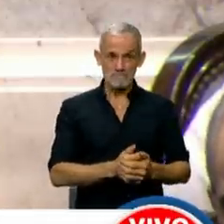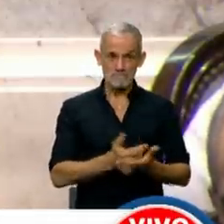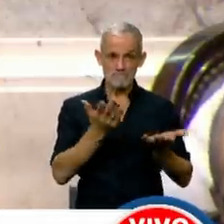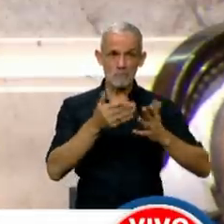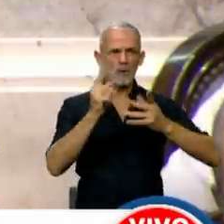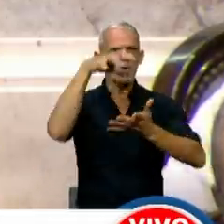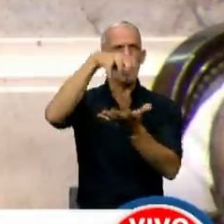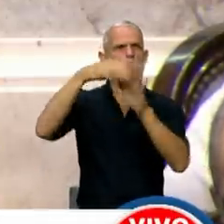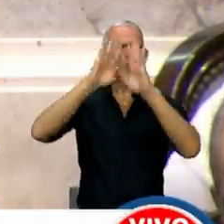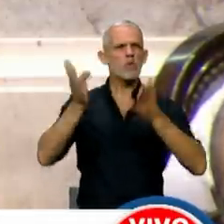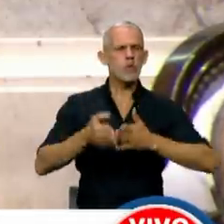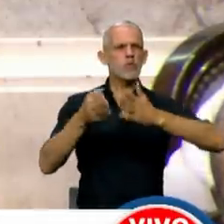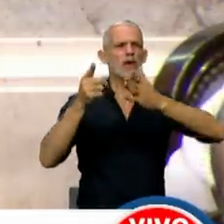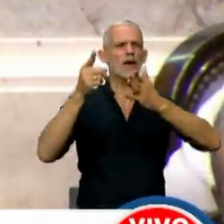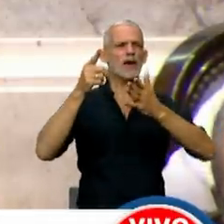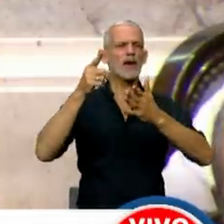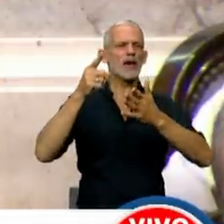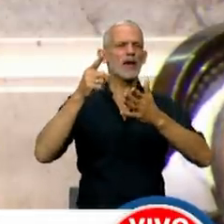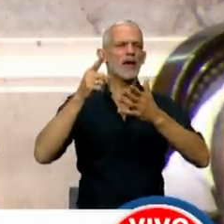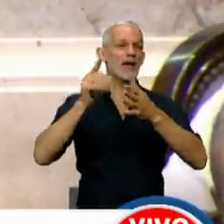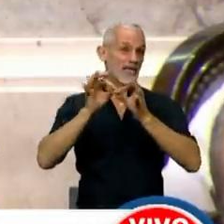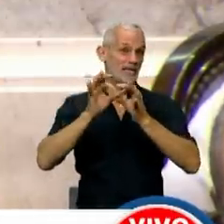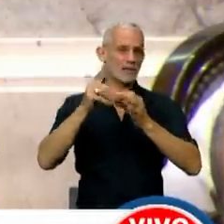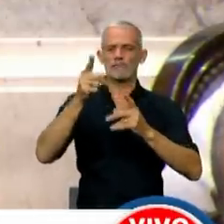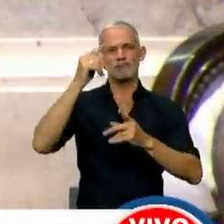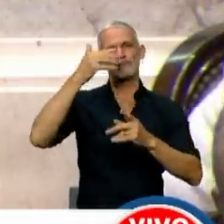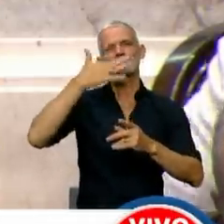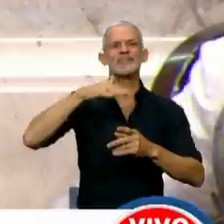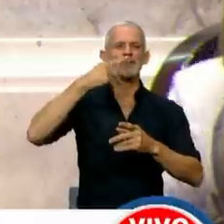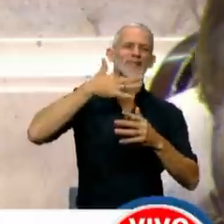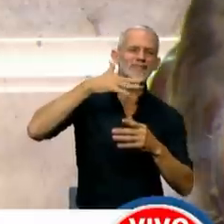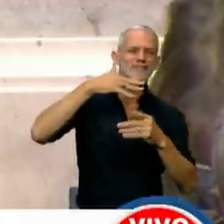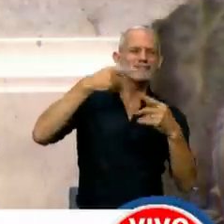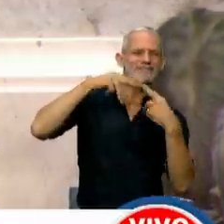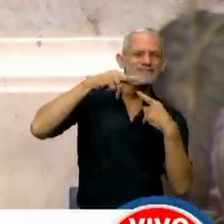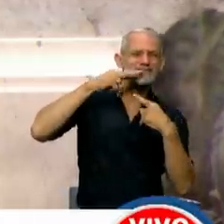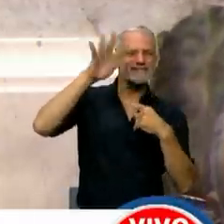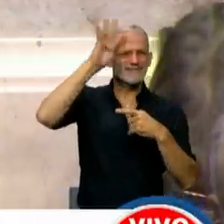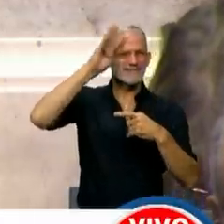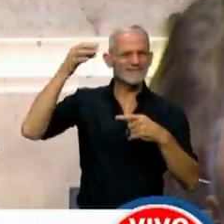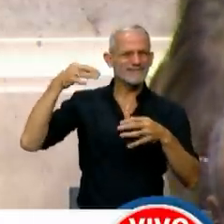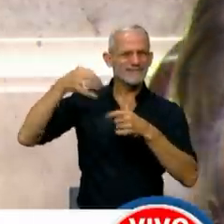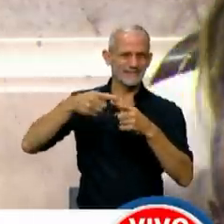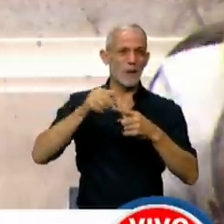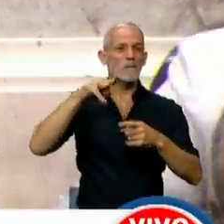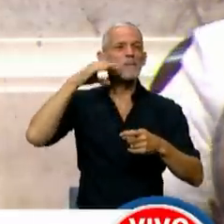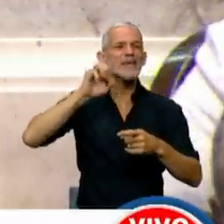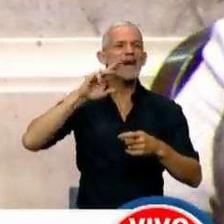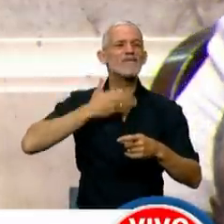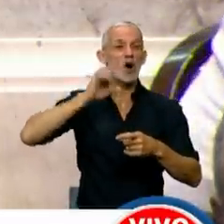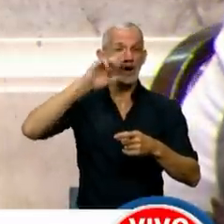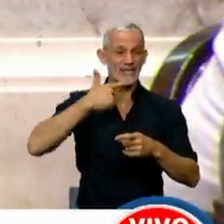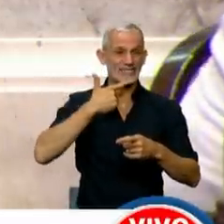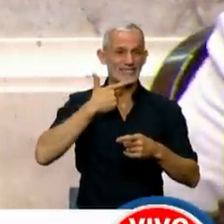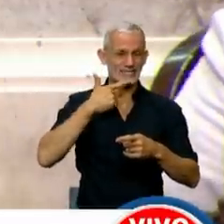centros de interpretación cultural y en miraflores en el corazón